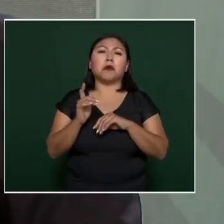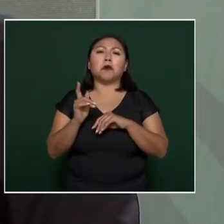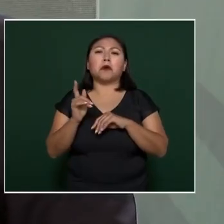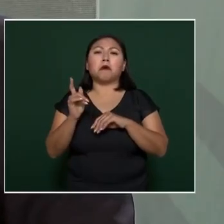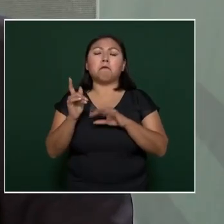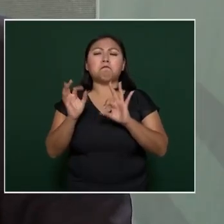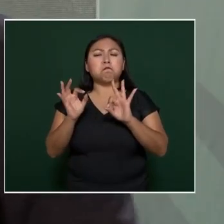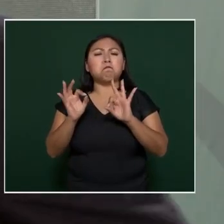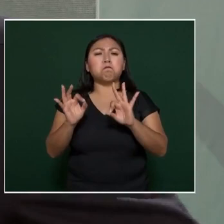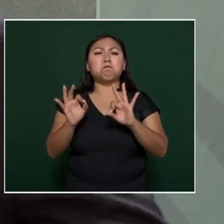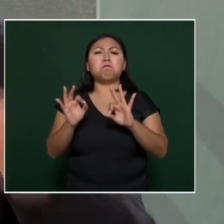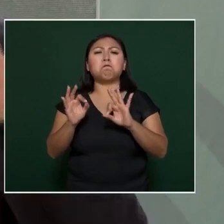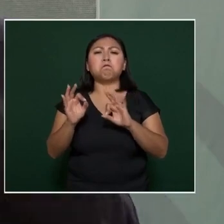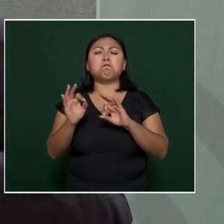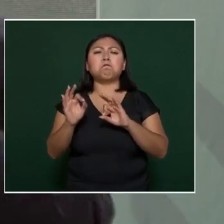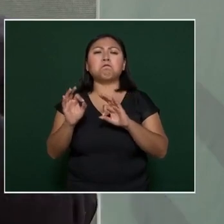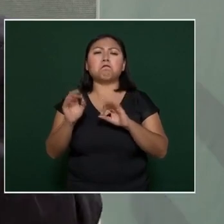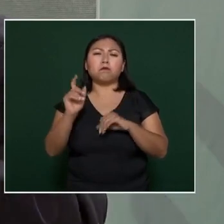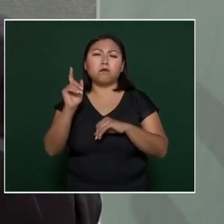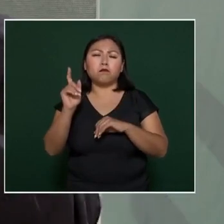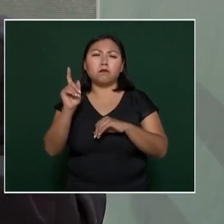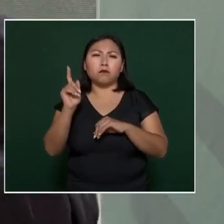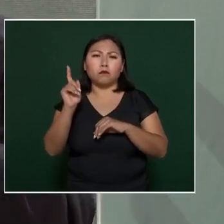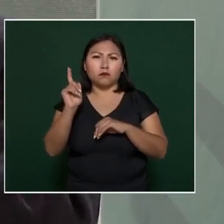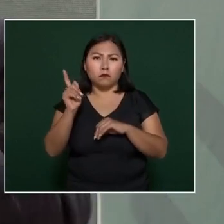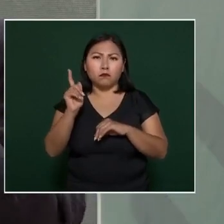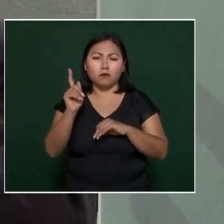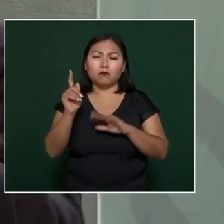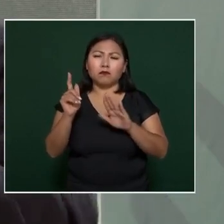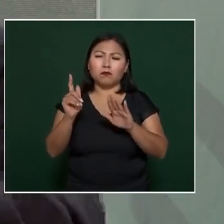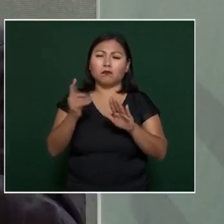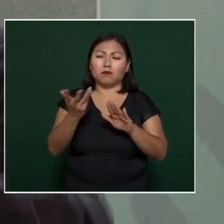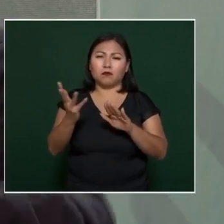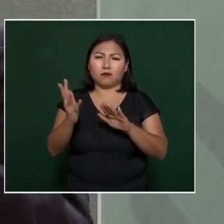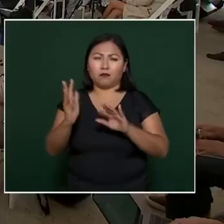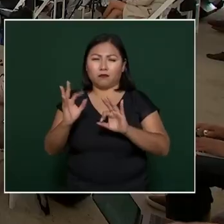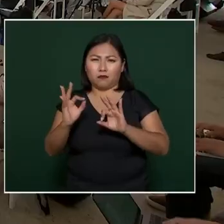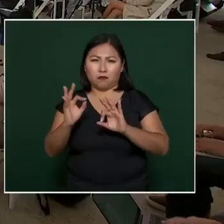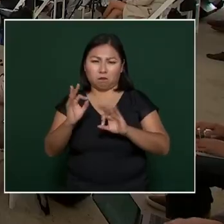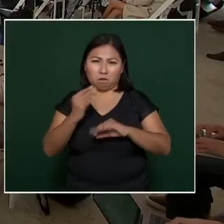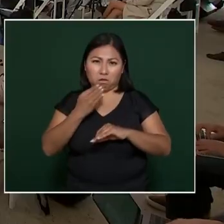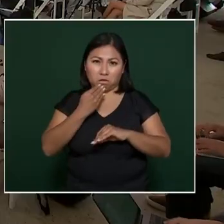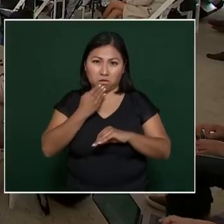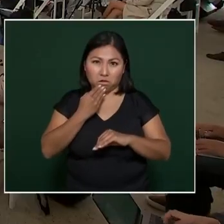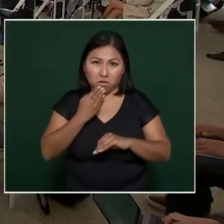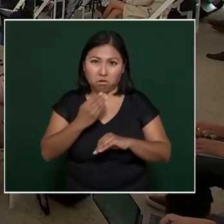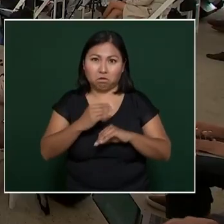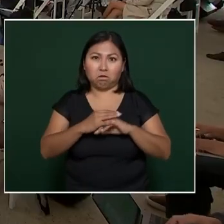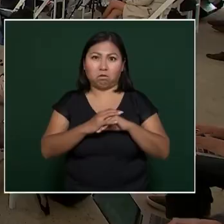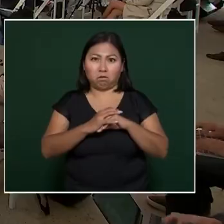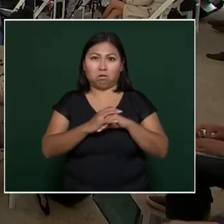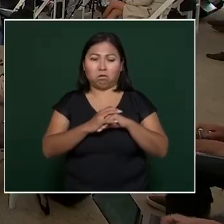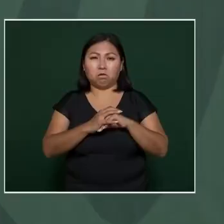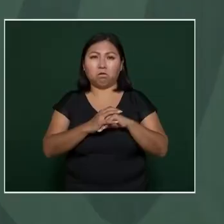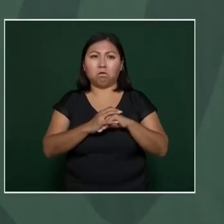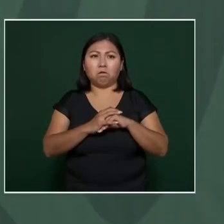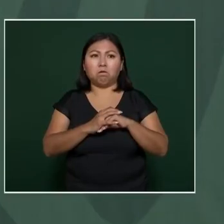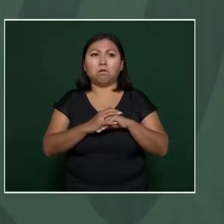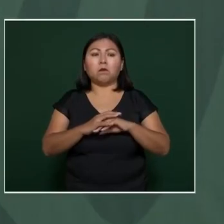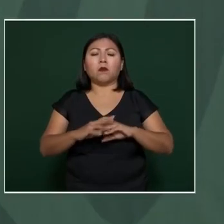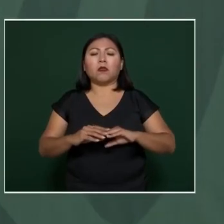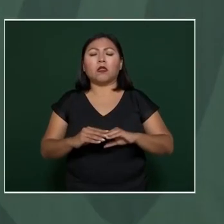muy eh subordinados No a la política económica